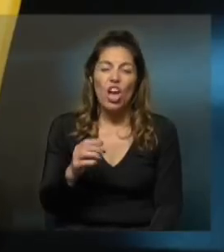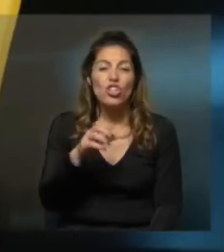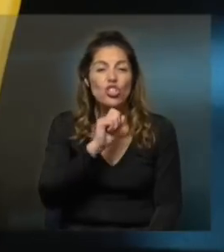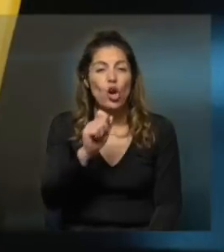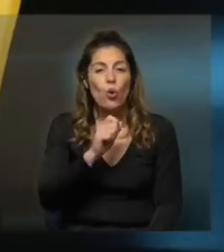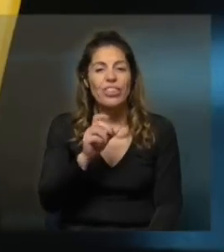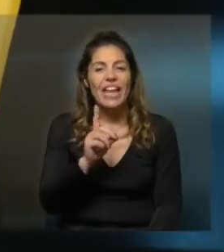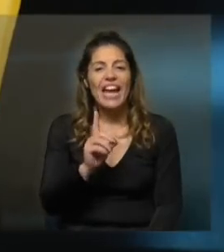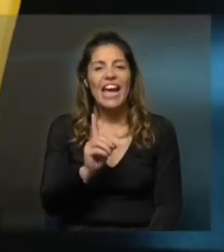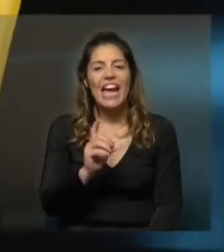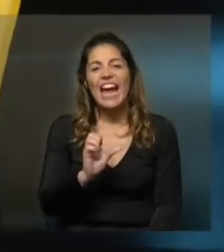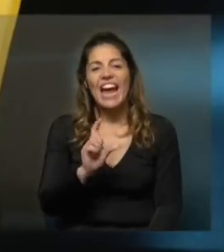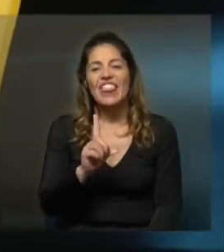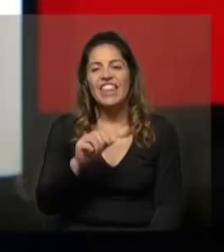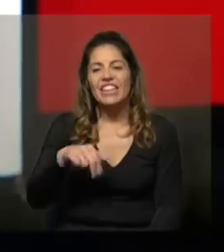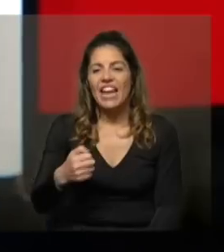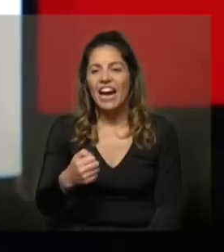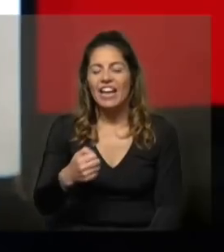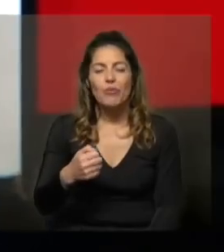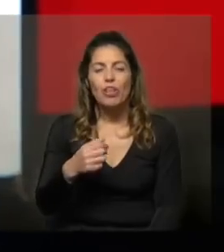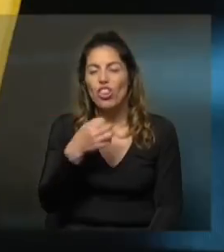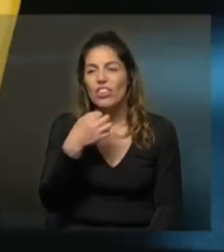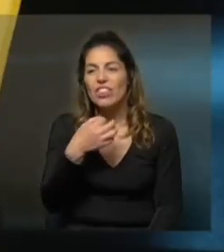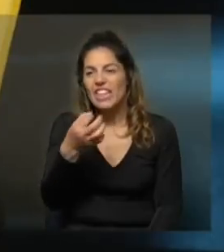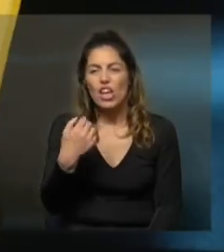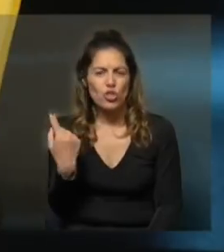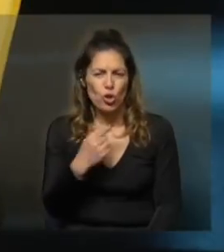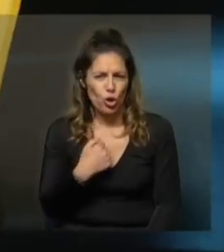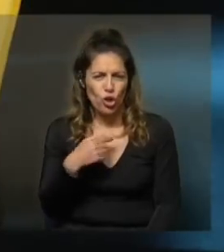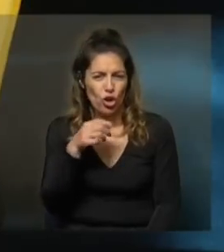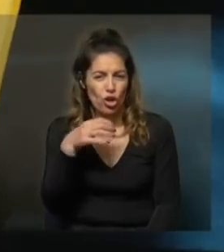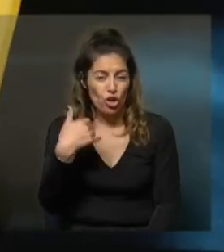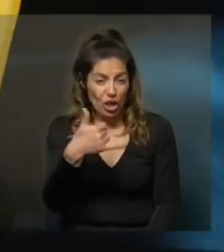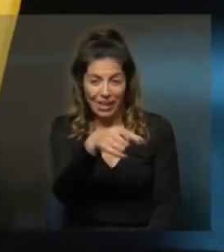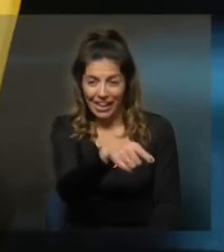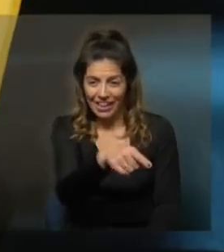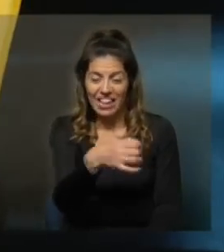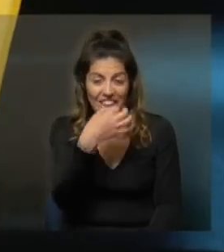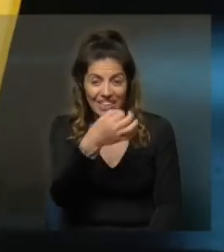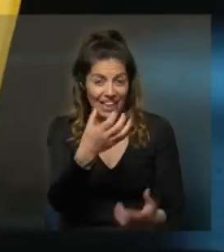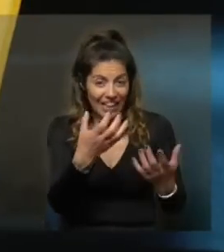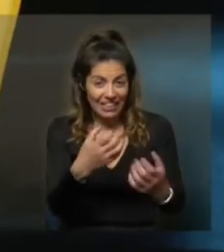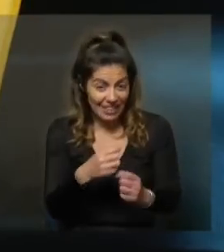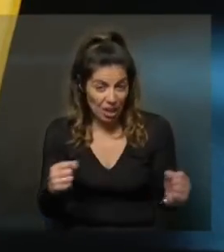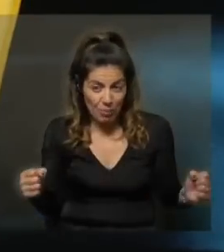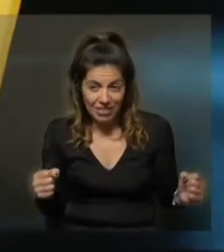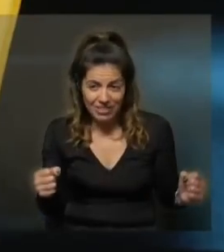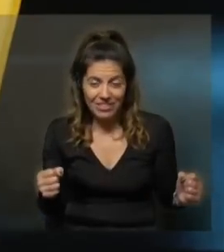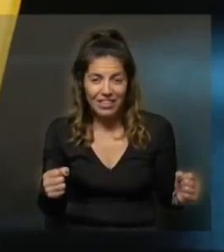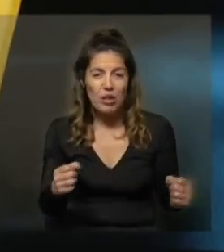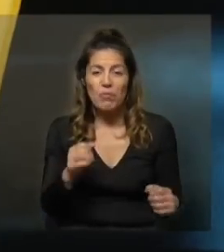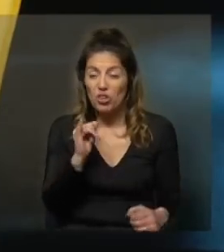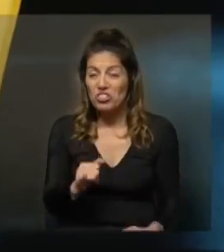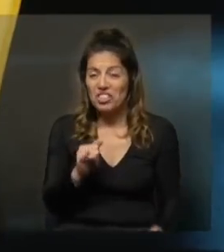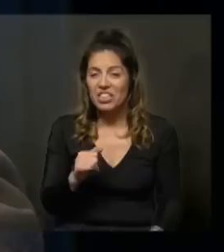pero no voy a ser solo lo llamo a él digo Fito te animas eh cómo nos llamamos Norma y